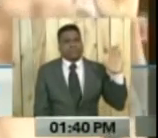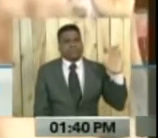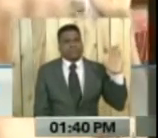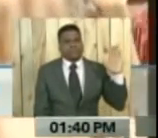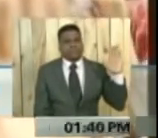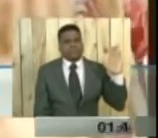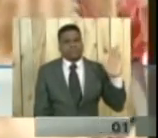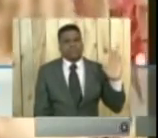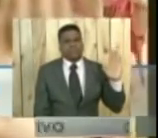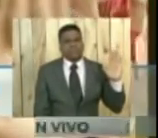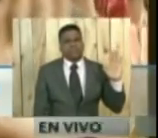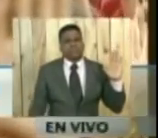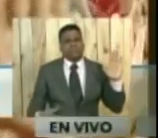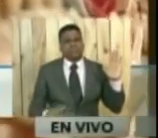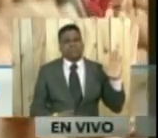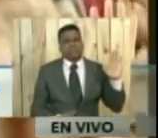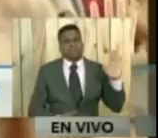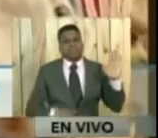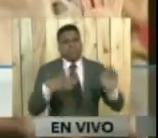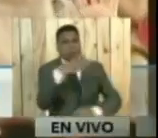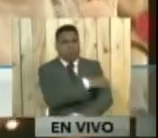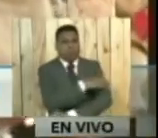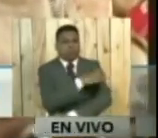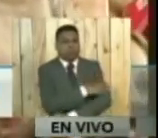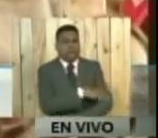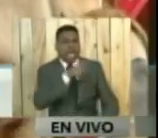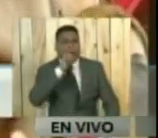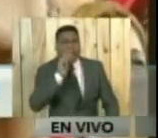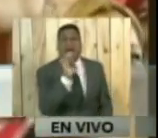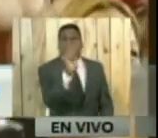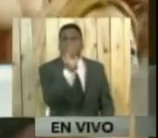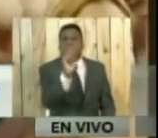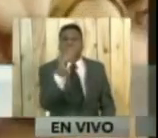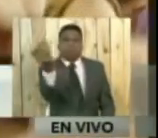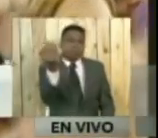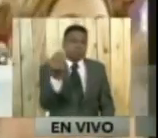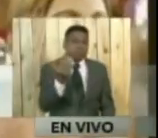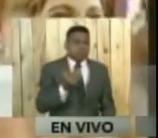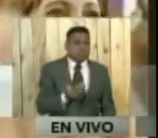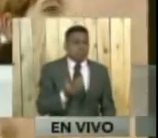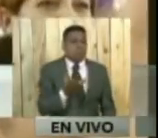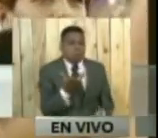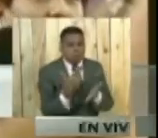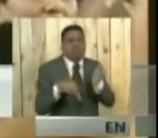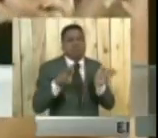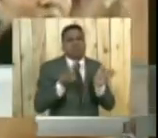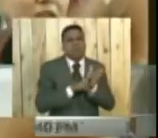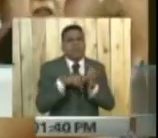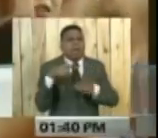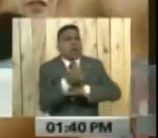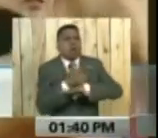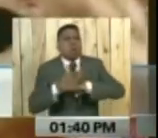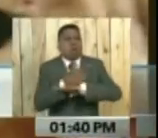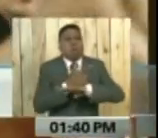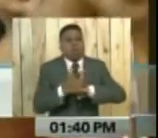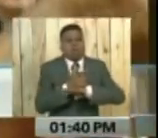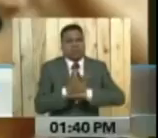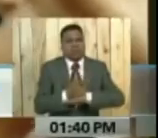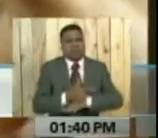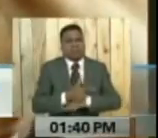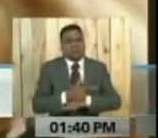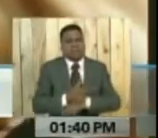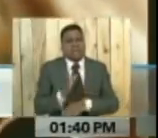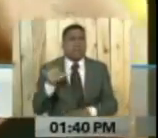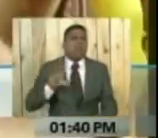burguesía más nunca volverá a gobernar la